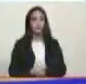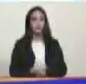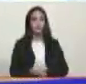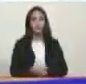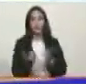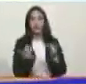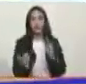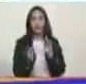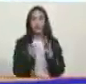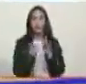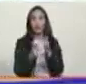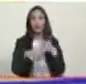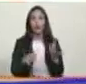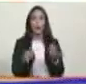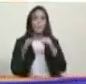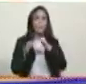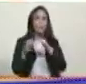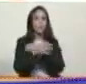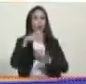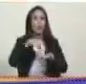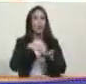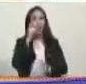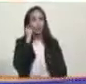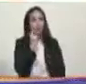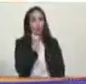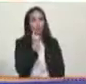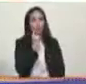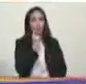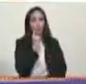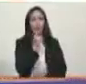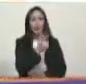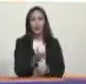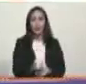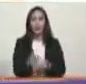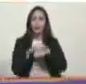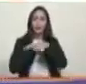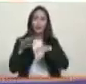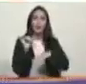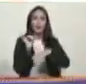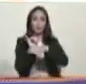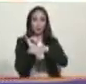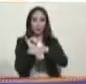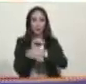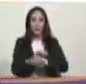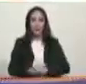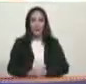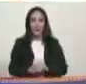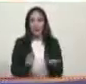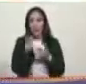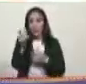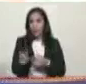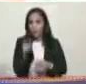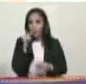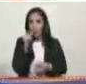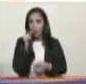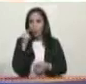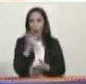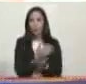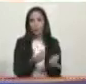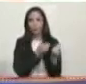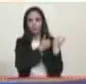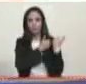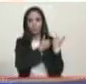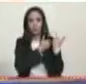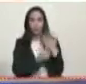Al municipio Sucre, Estado Sucre. Allá está el astillero y barquero del Caribe,